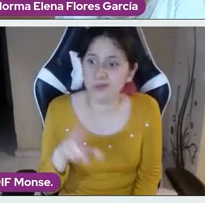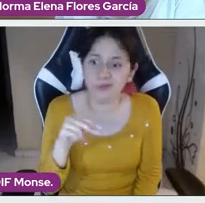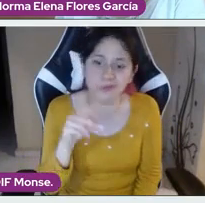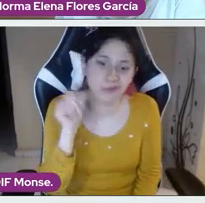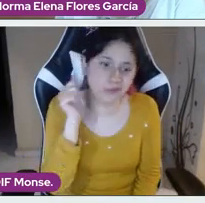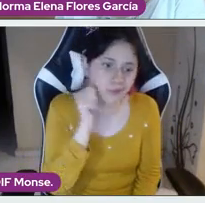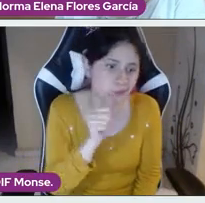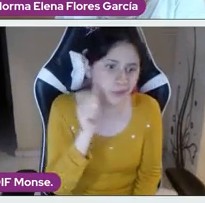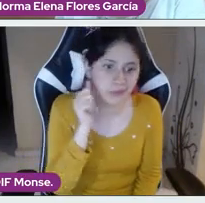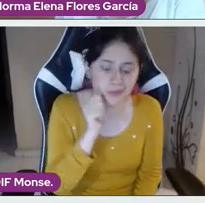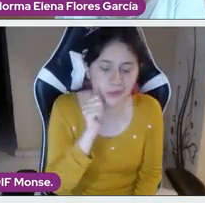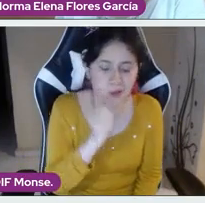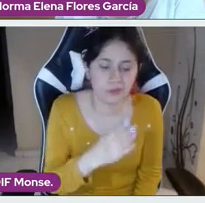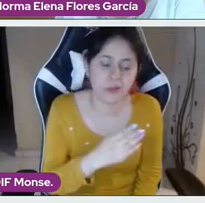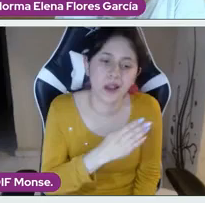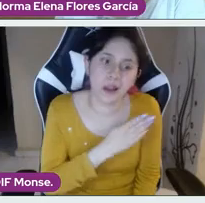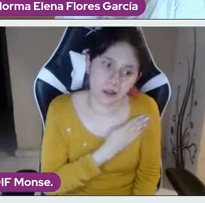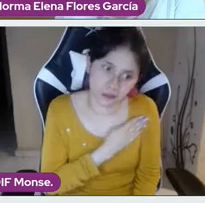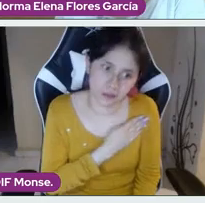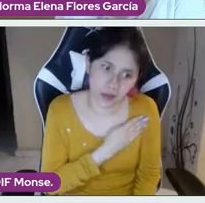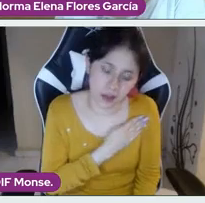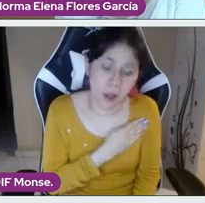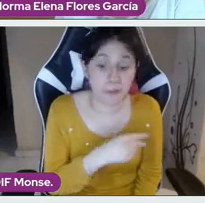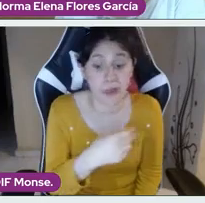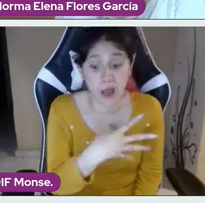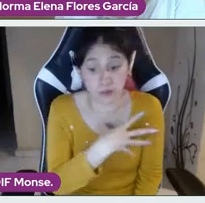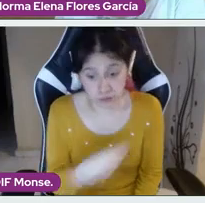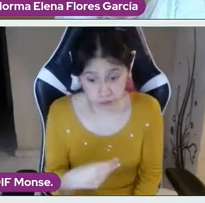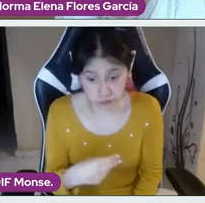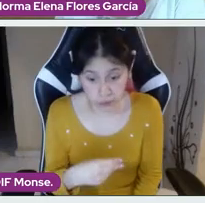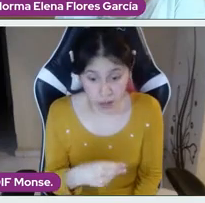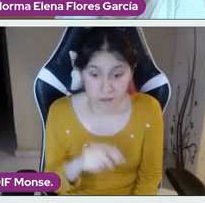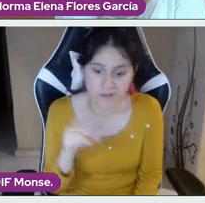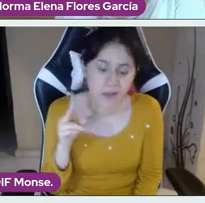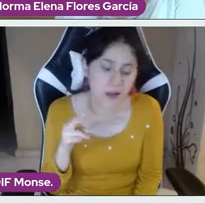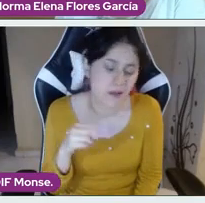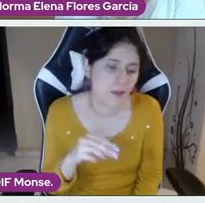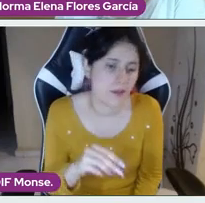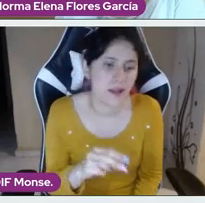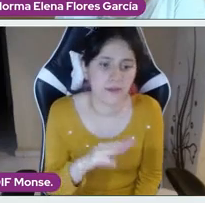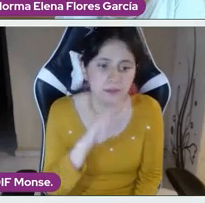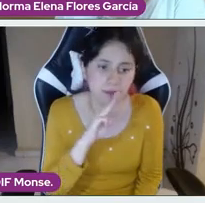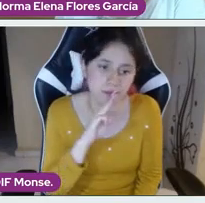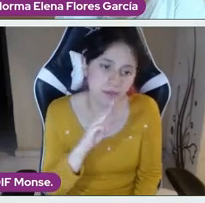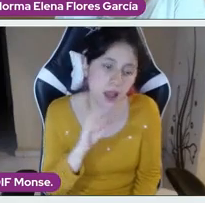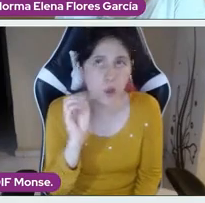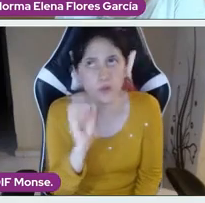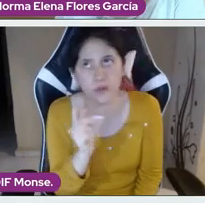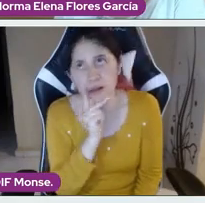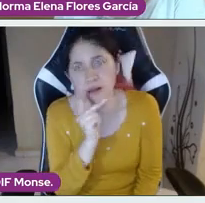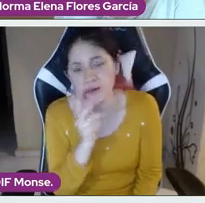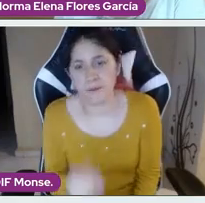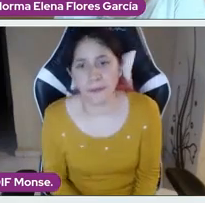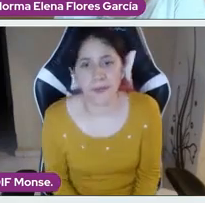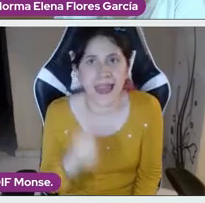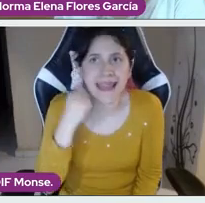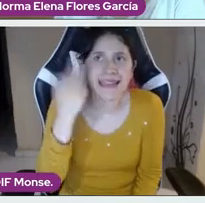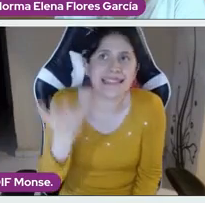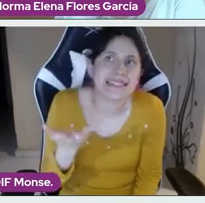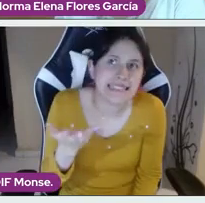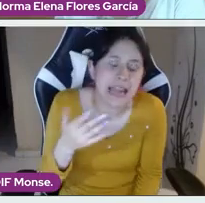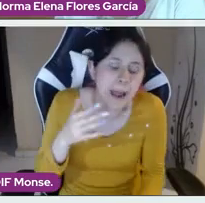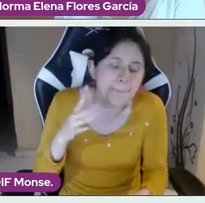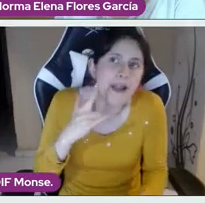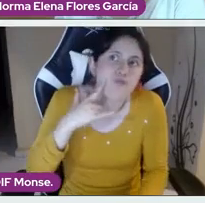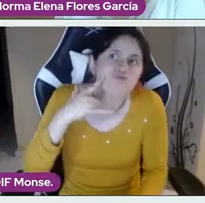para ella, por supuesto. Entonces, a veces el intentar hacer roles que por naturaleza